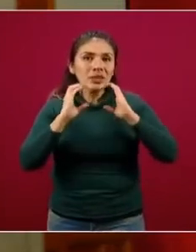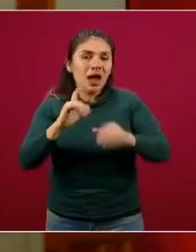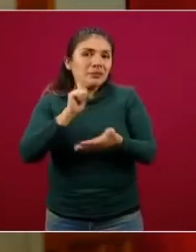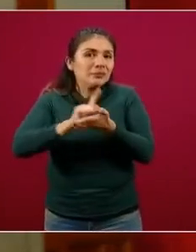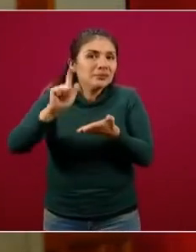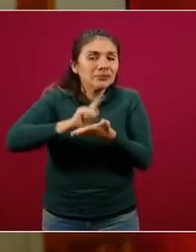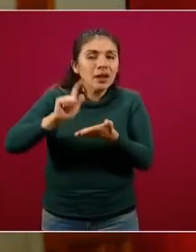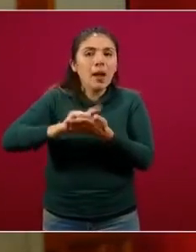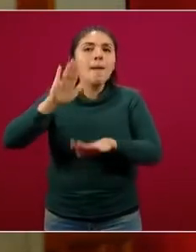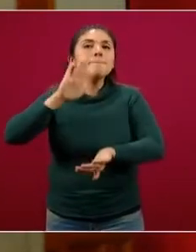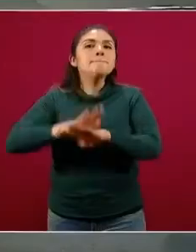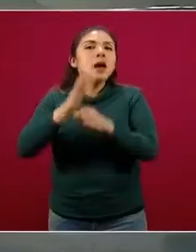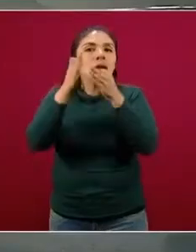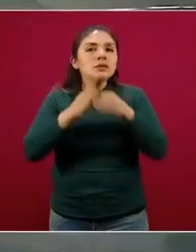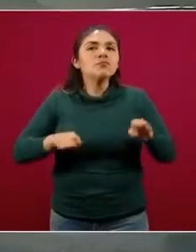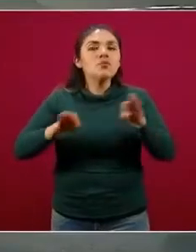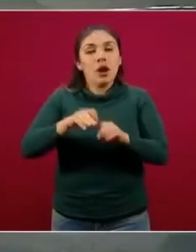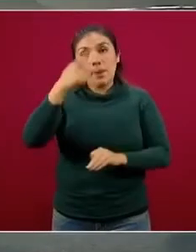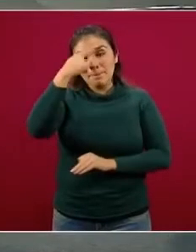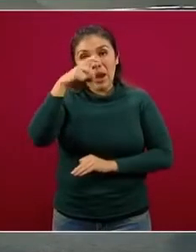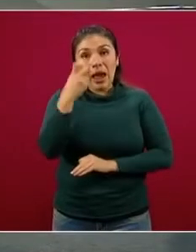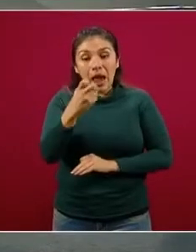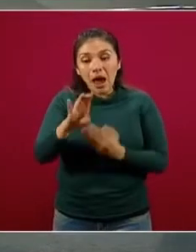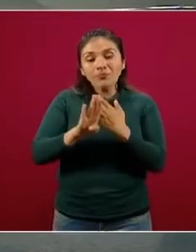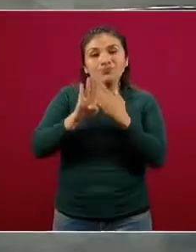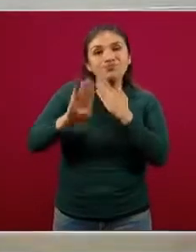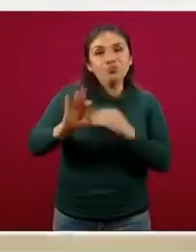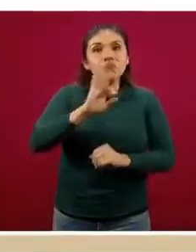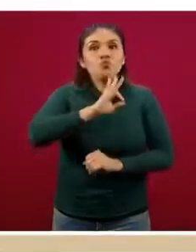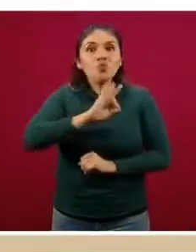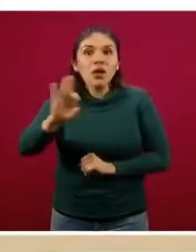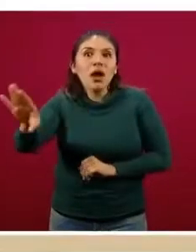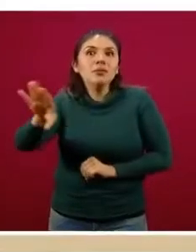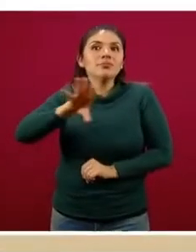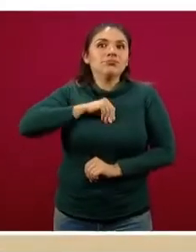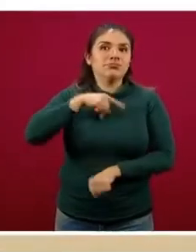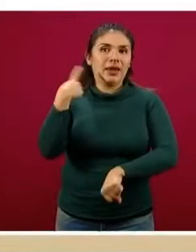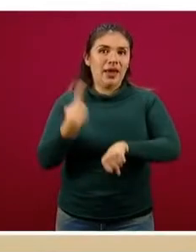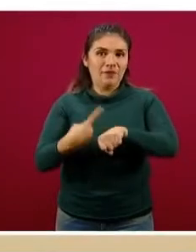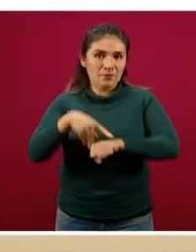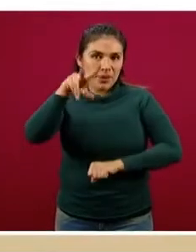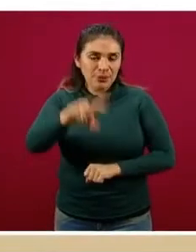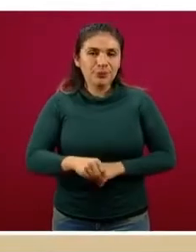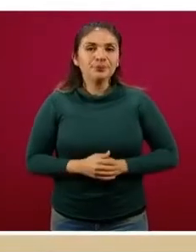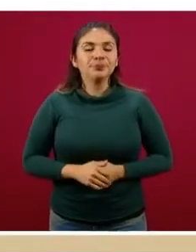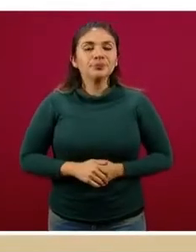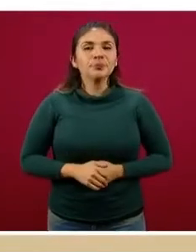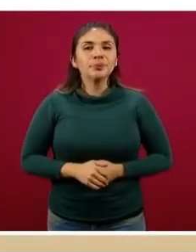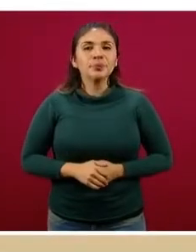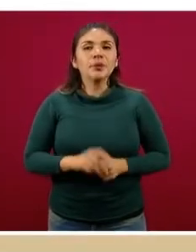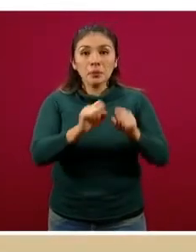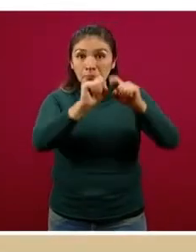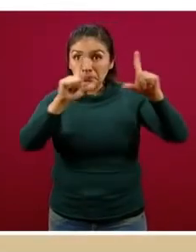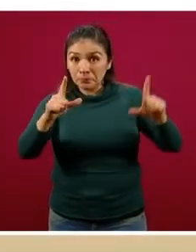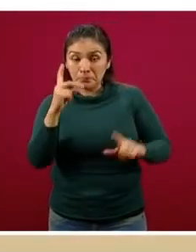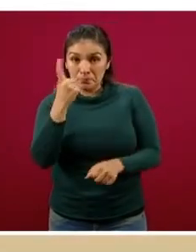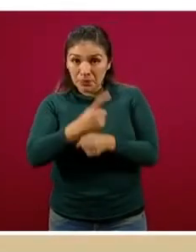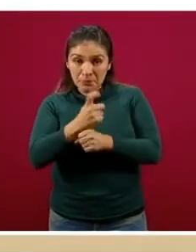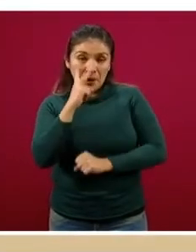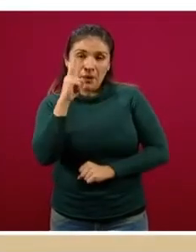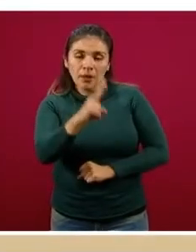todas aquellas que van a en su momento evitar que podamos ser un contagio de la enfermedad. Si pasamos a la primera diapositiva, que es el